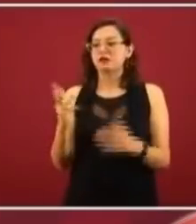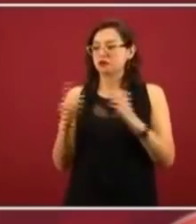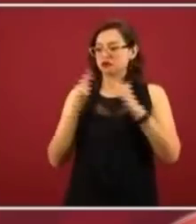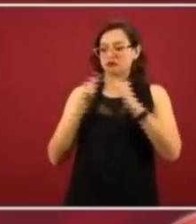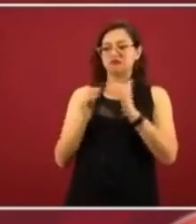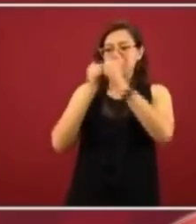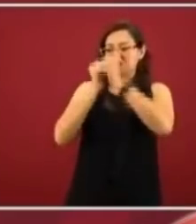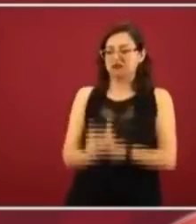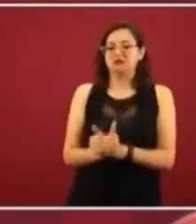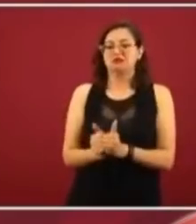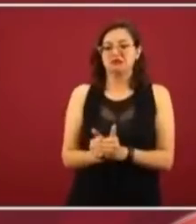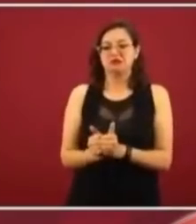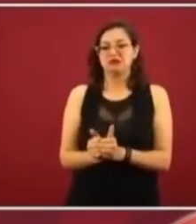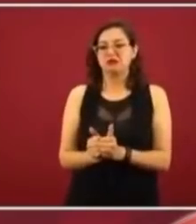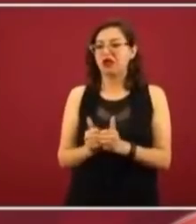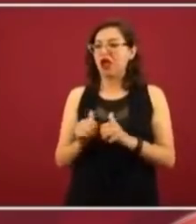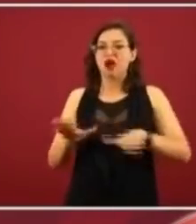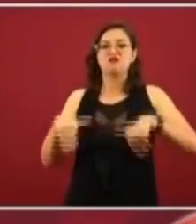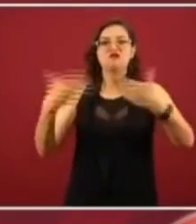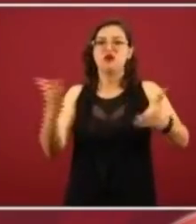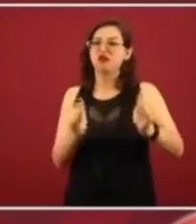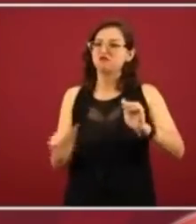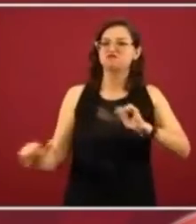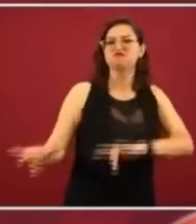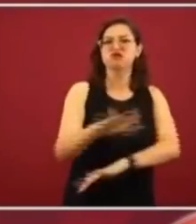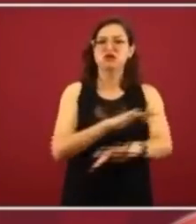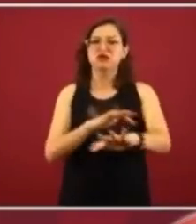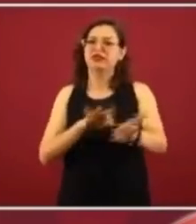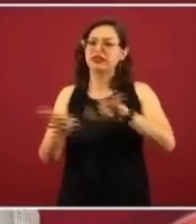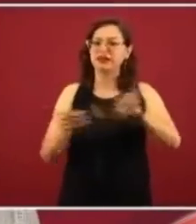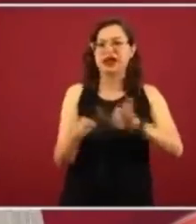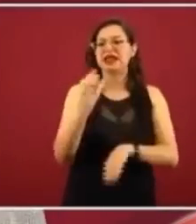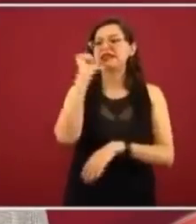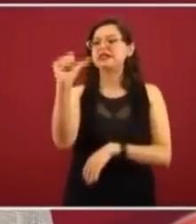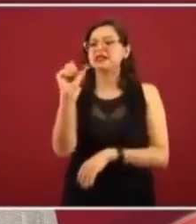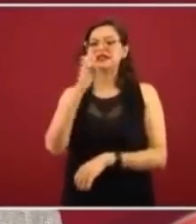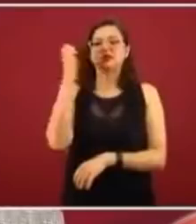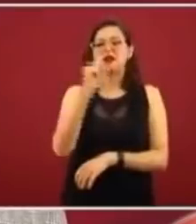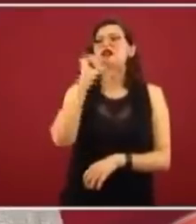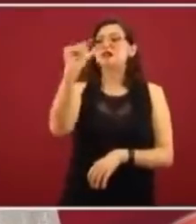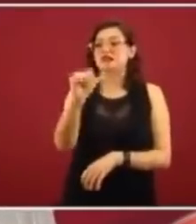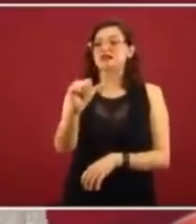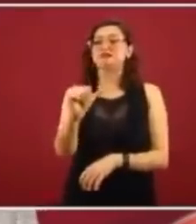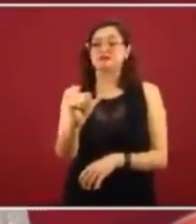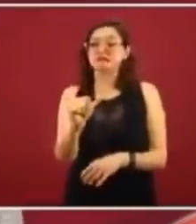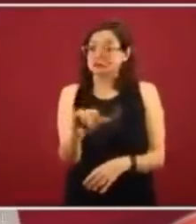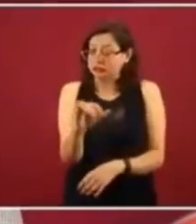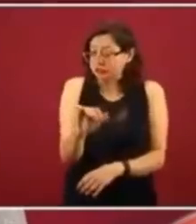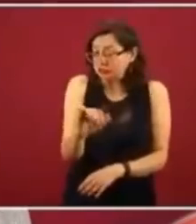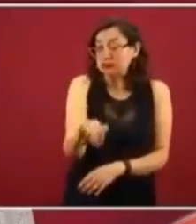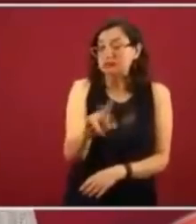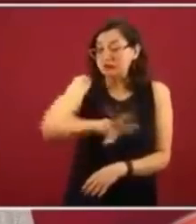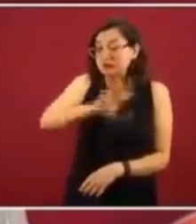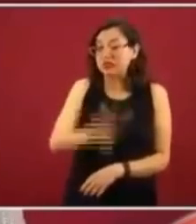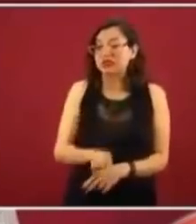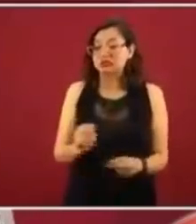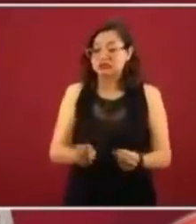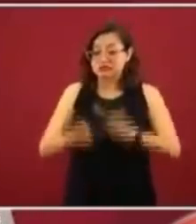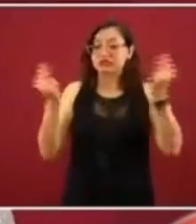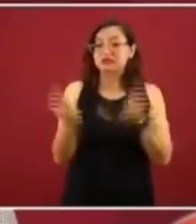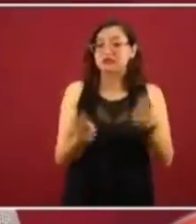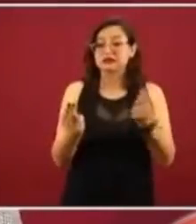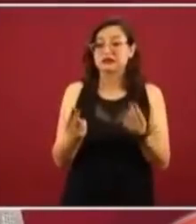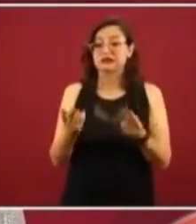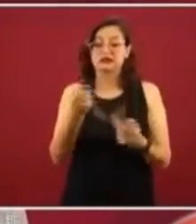gente, que no esté en el espacio público, que no salga a trabajar, que no esté en las escuelas. Eso lo necesitamos para fines de la